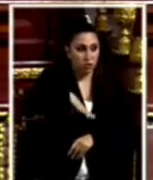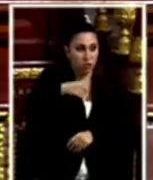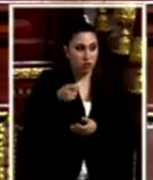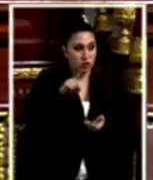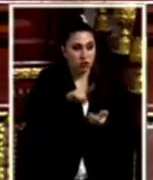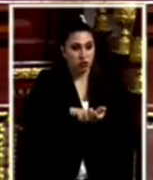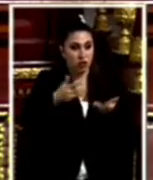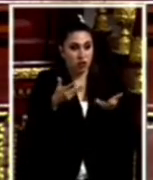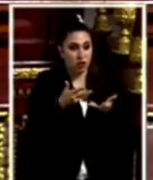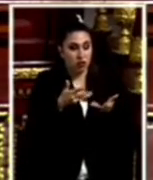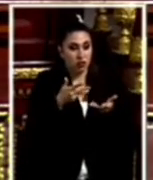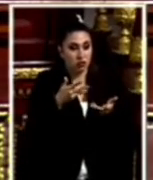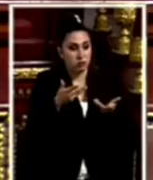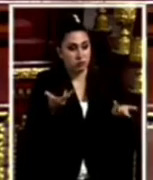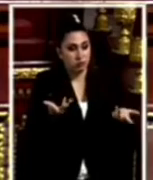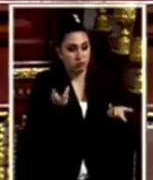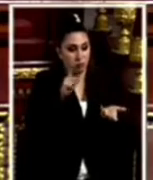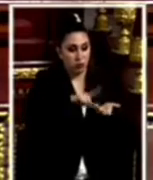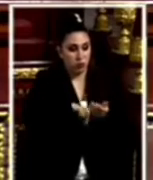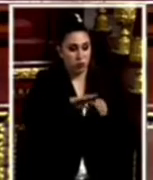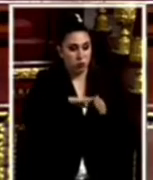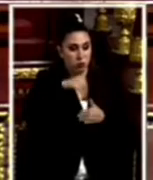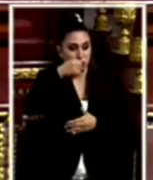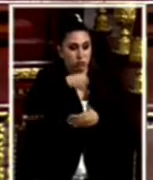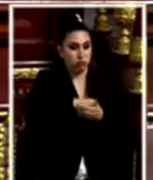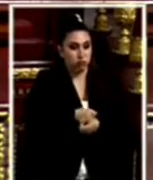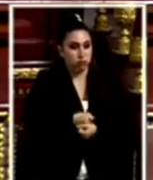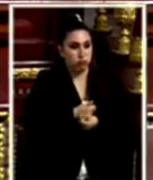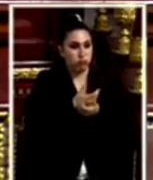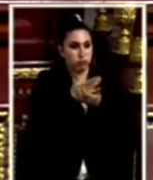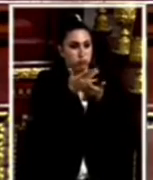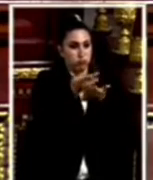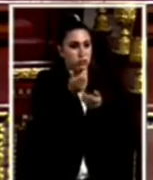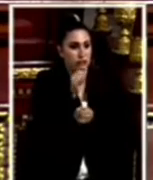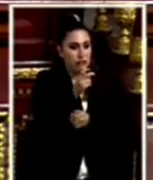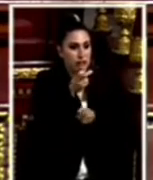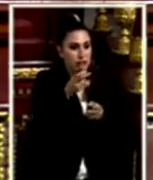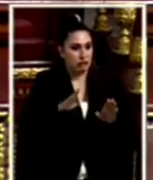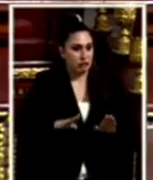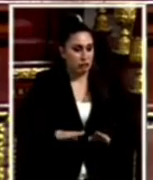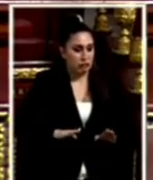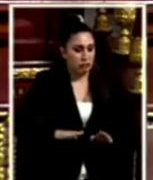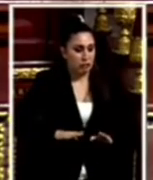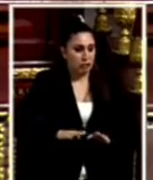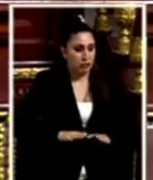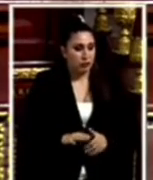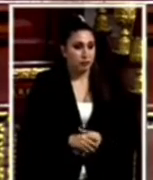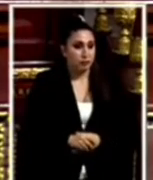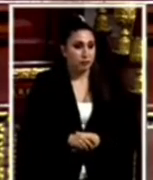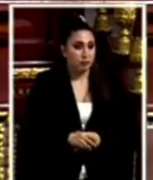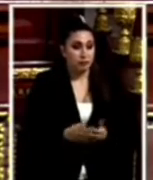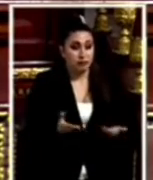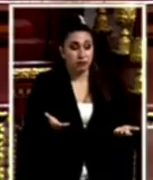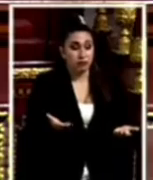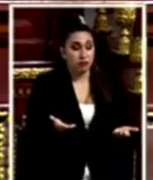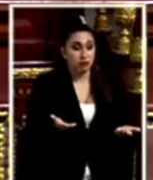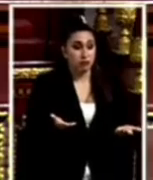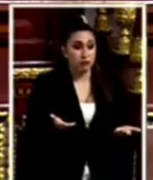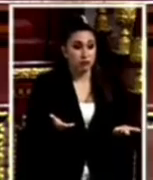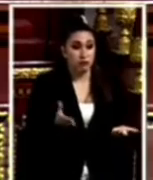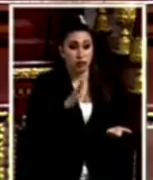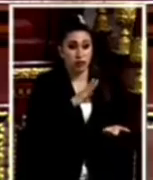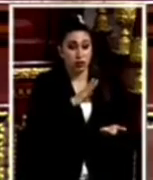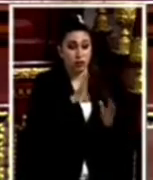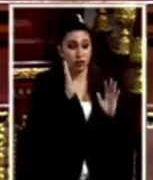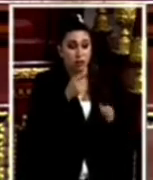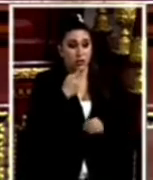su más profundo ser y que además, pues ya hasta por ahí hay